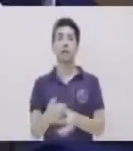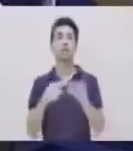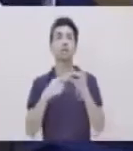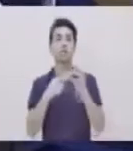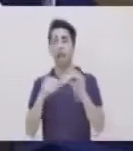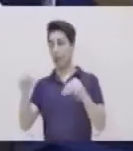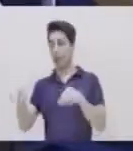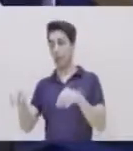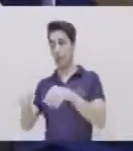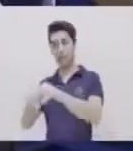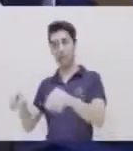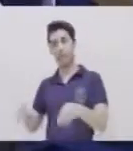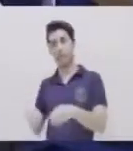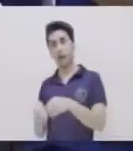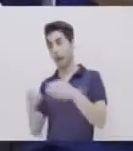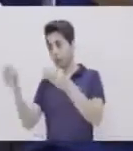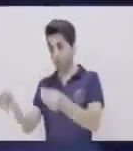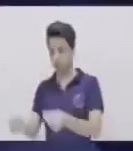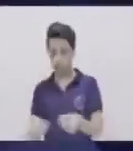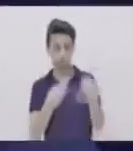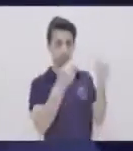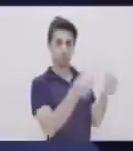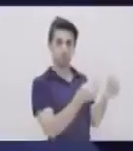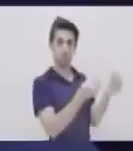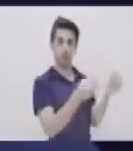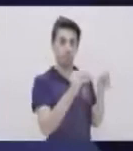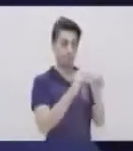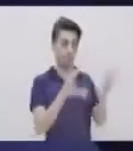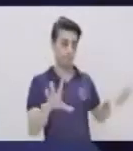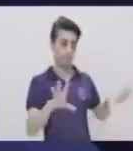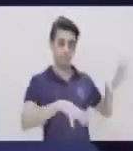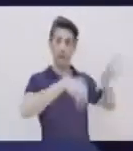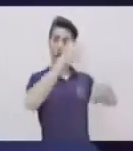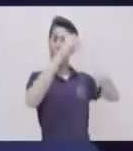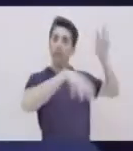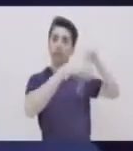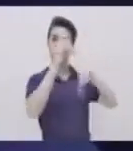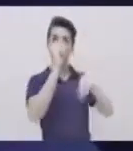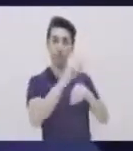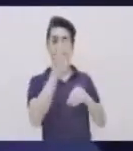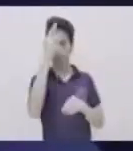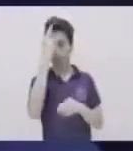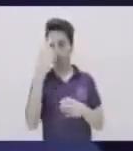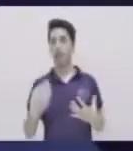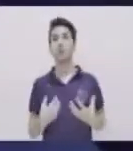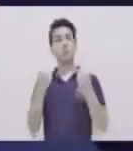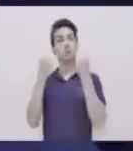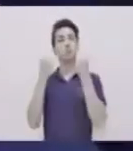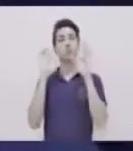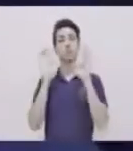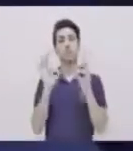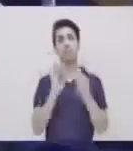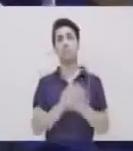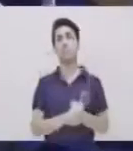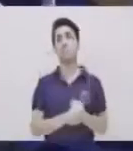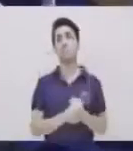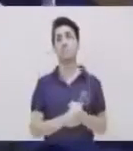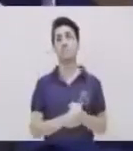medicinal muy especial en la tierra y la lleva al palacio y el rey se